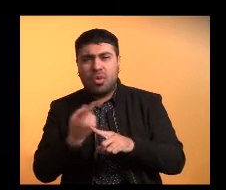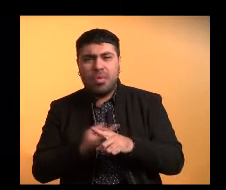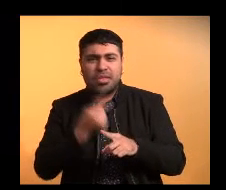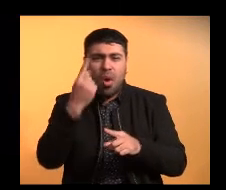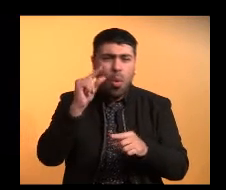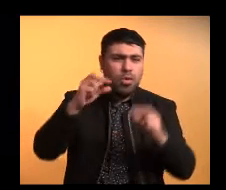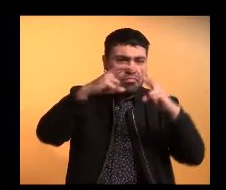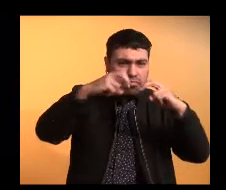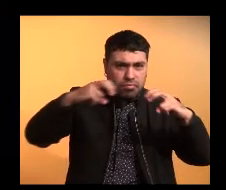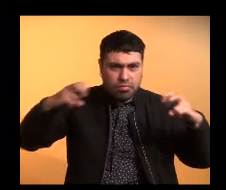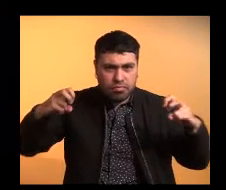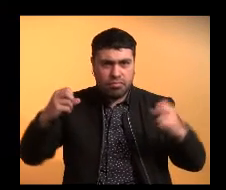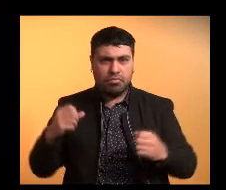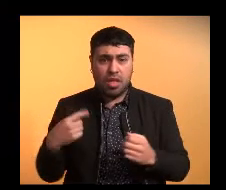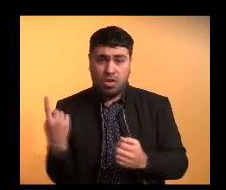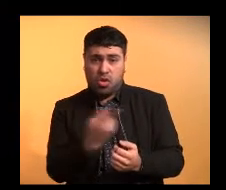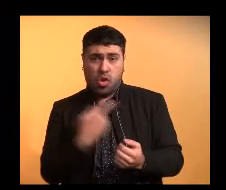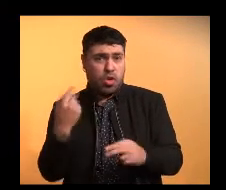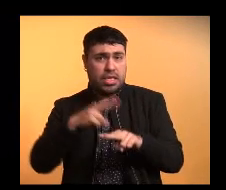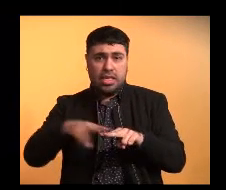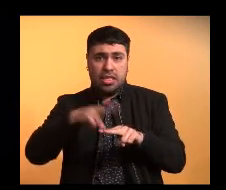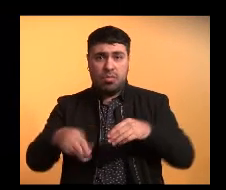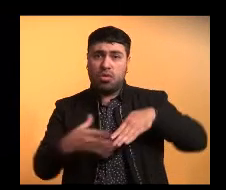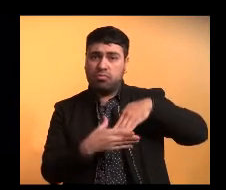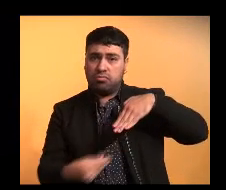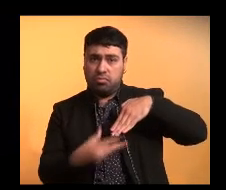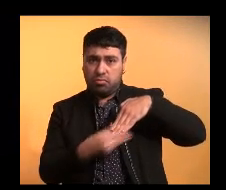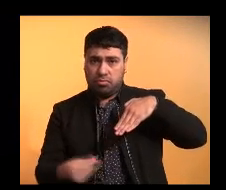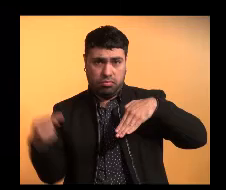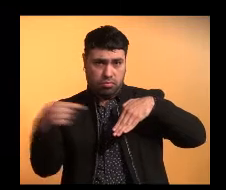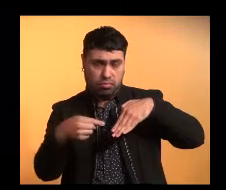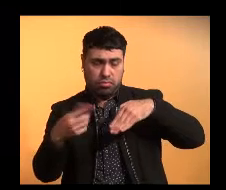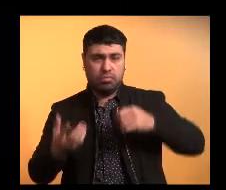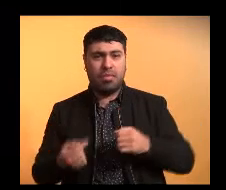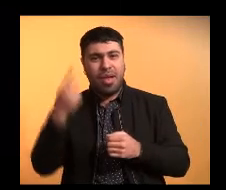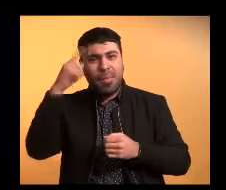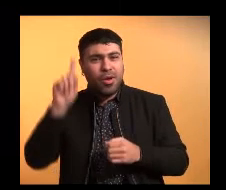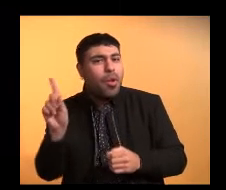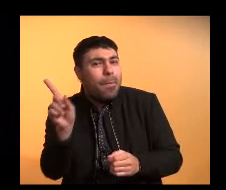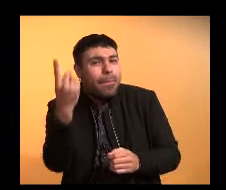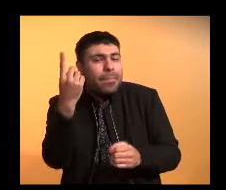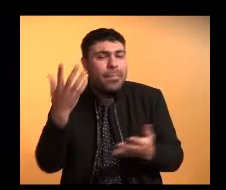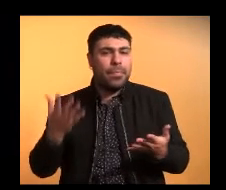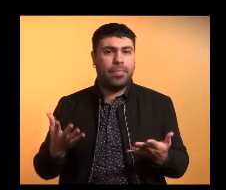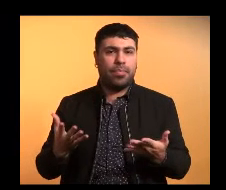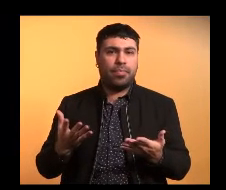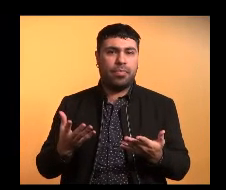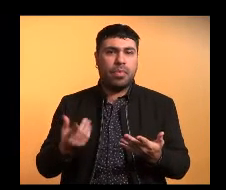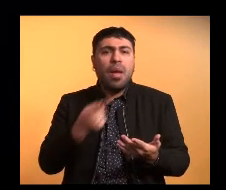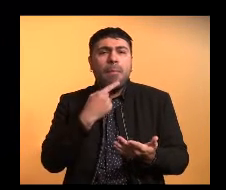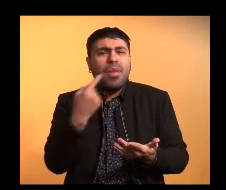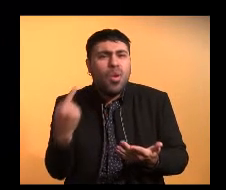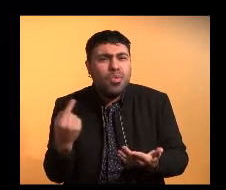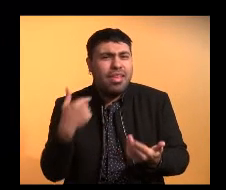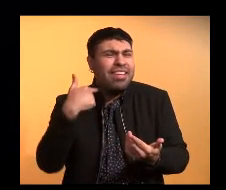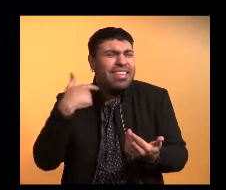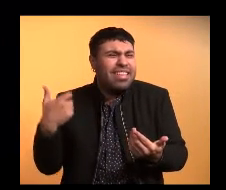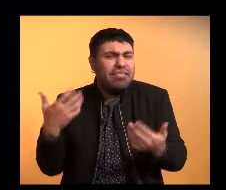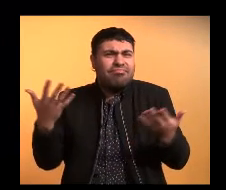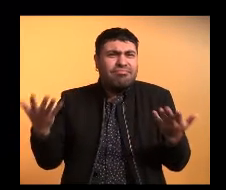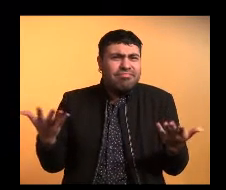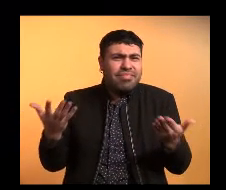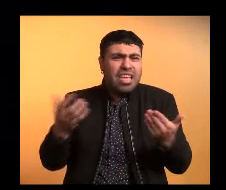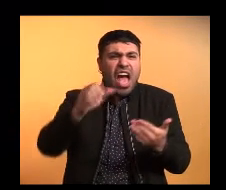que realizamos en Antártica, pero lo primero en realidad es definir